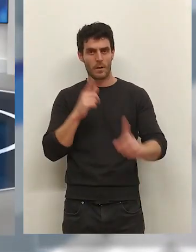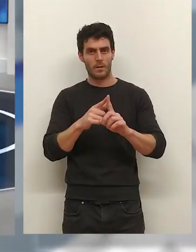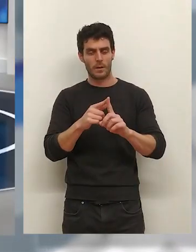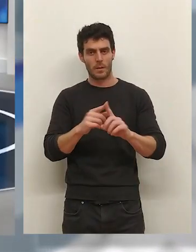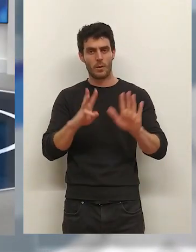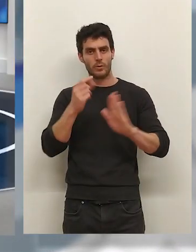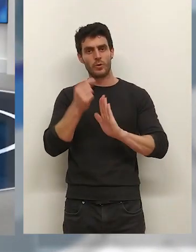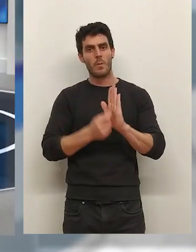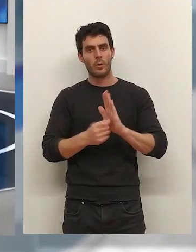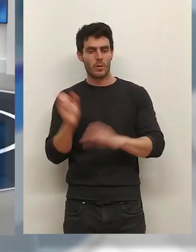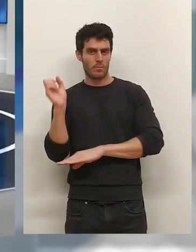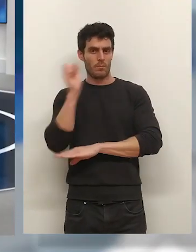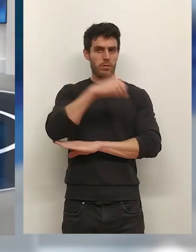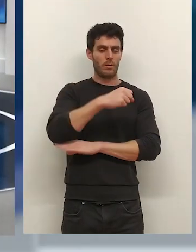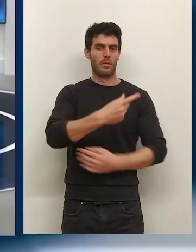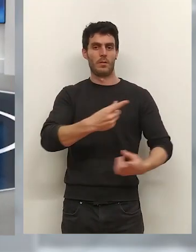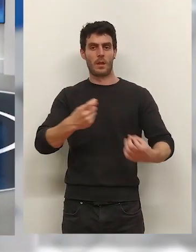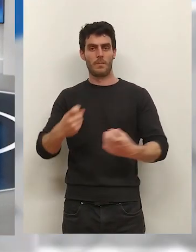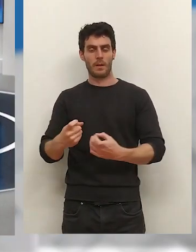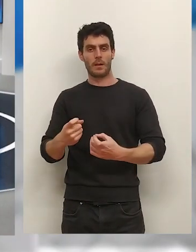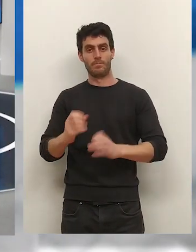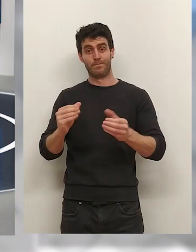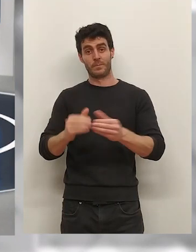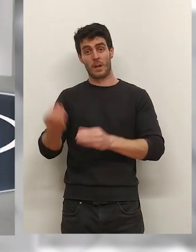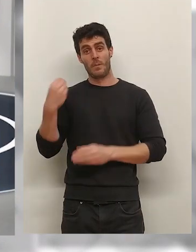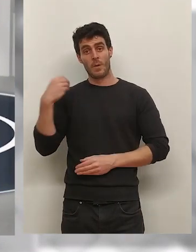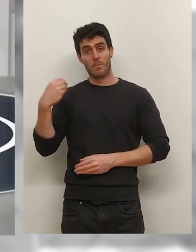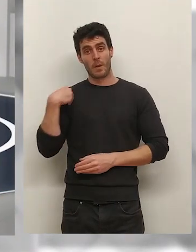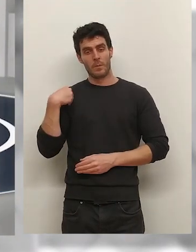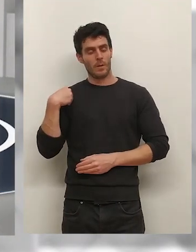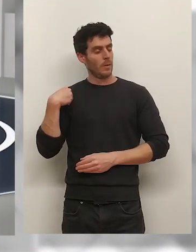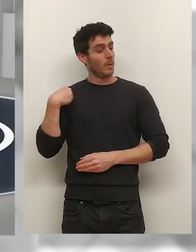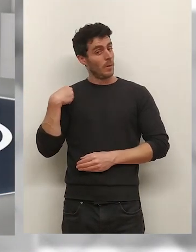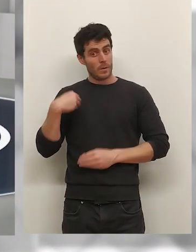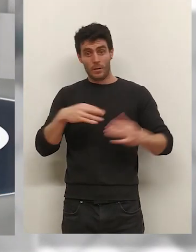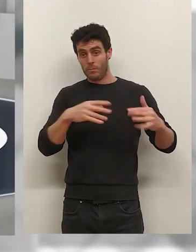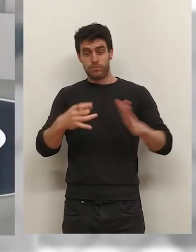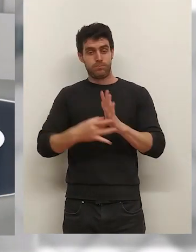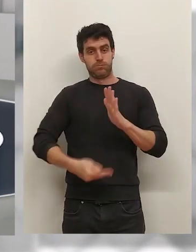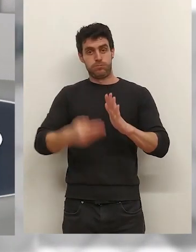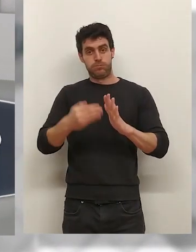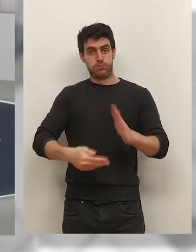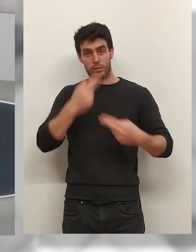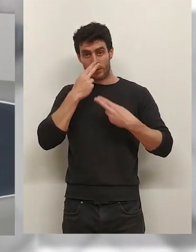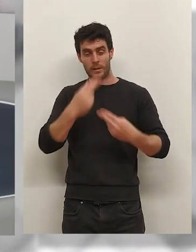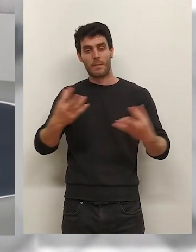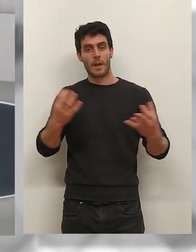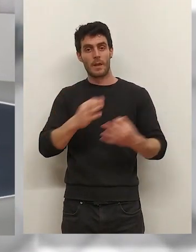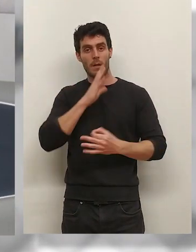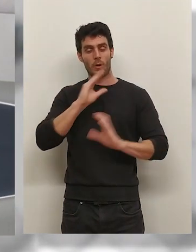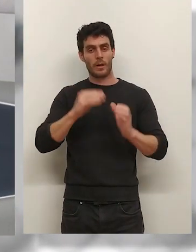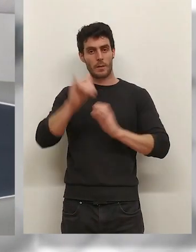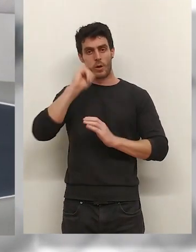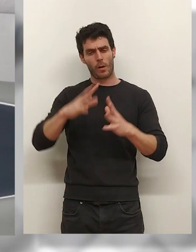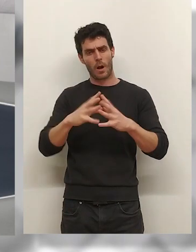Para remontar esos 8 puntos que necesita, el clavijo tendrá que ofrecer en Tierras Baleares su mejor imagen como visitante. Los riojanos están